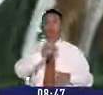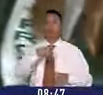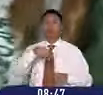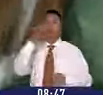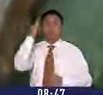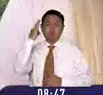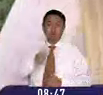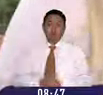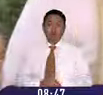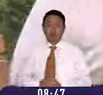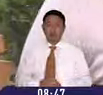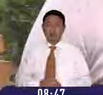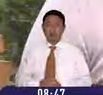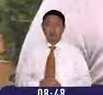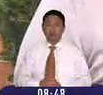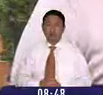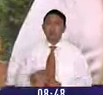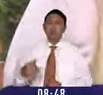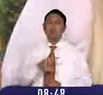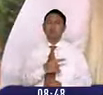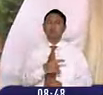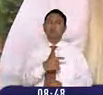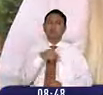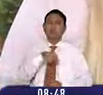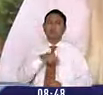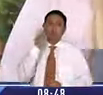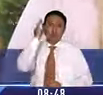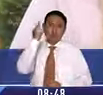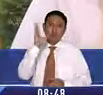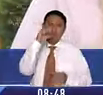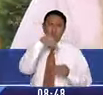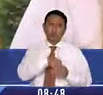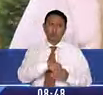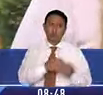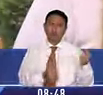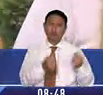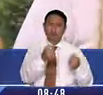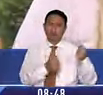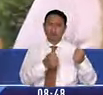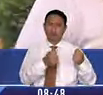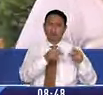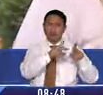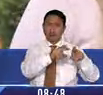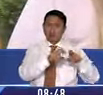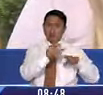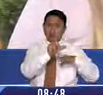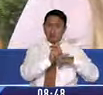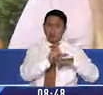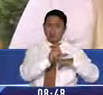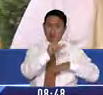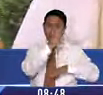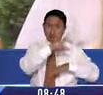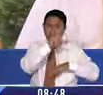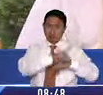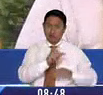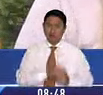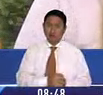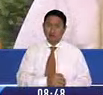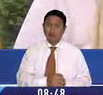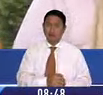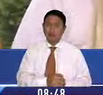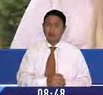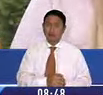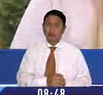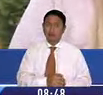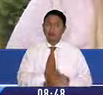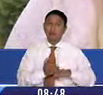son mujeres. ¿Desde cuándo se viene incorporando el sector femenino? La verdad, el crecimiento ha venido, por decirle,